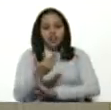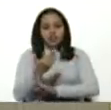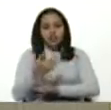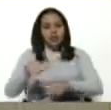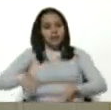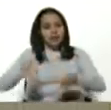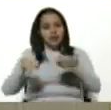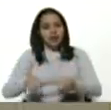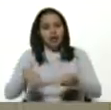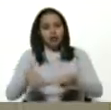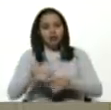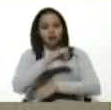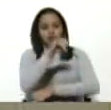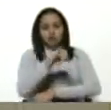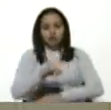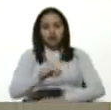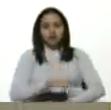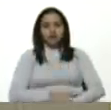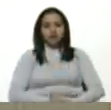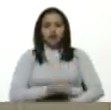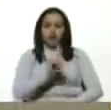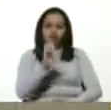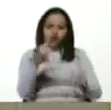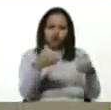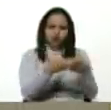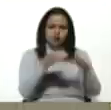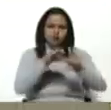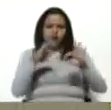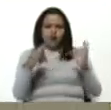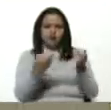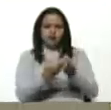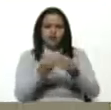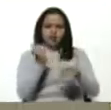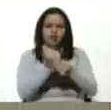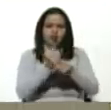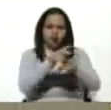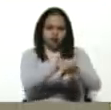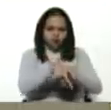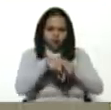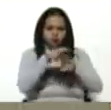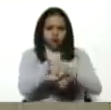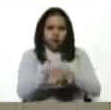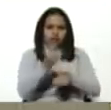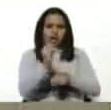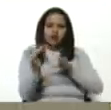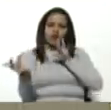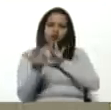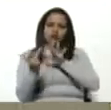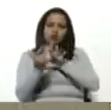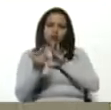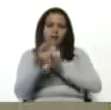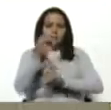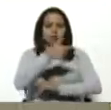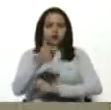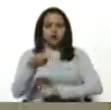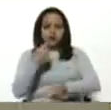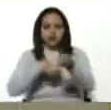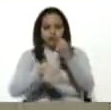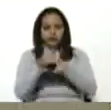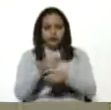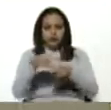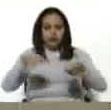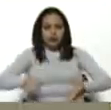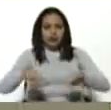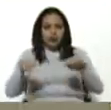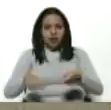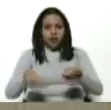de las pulgas. Este es un grupo familiar de agricultores que mantienen contacto con comerciantes del mercado de